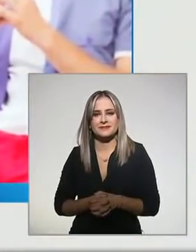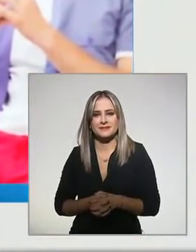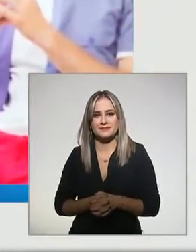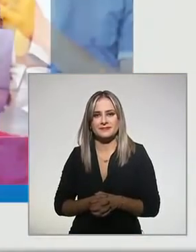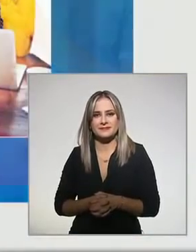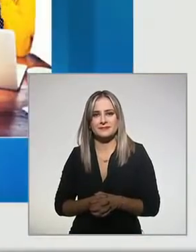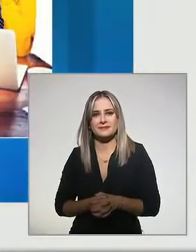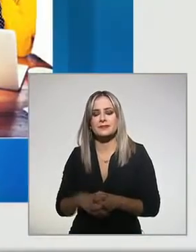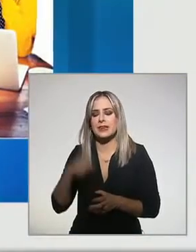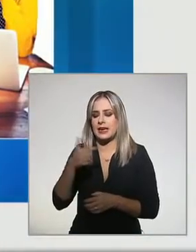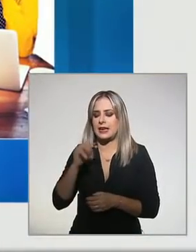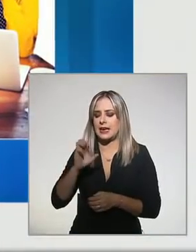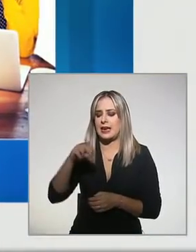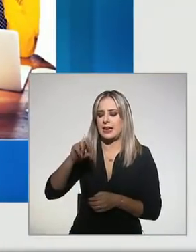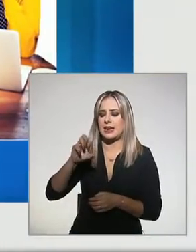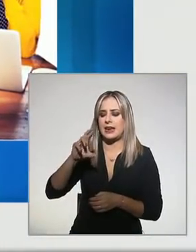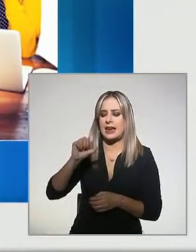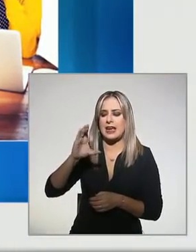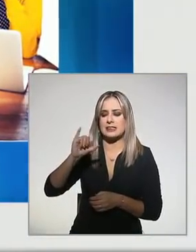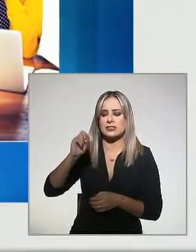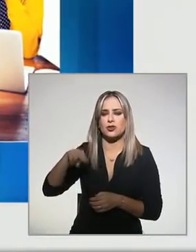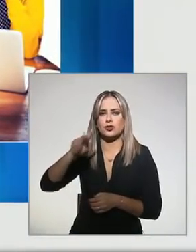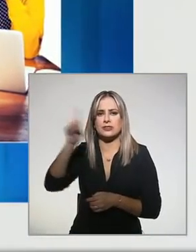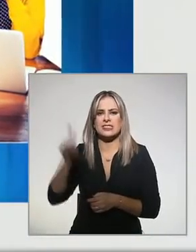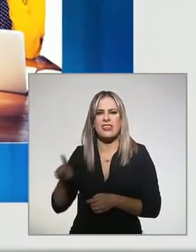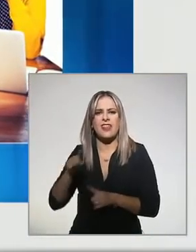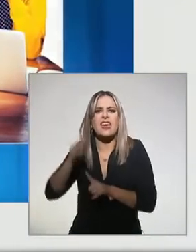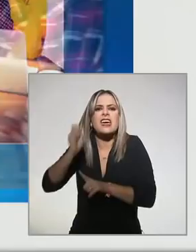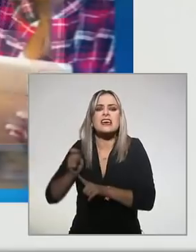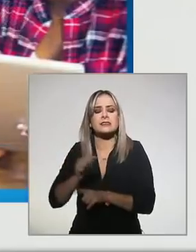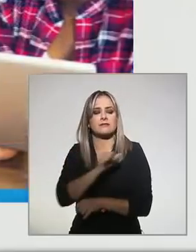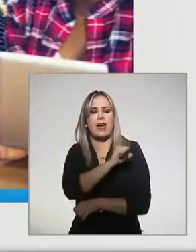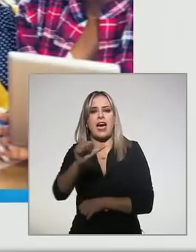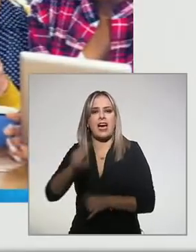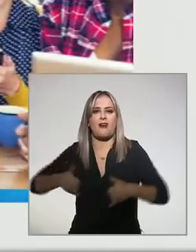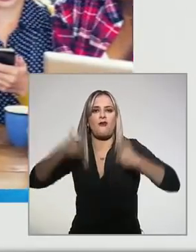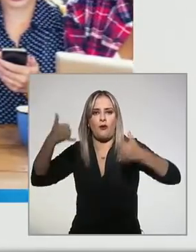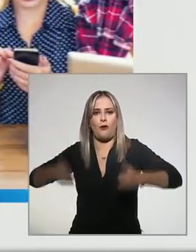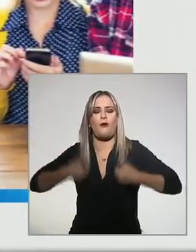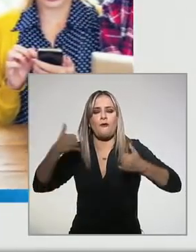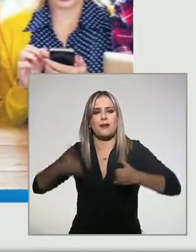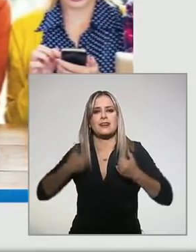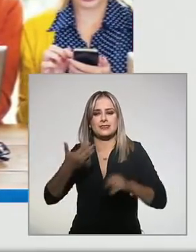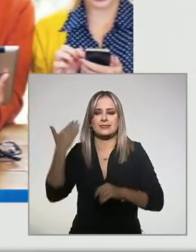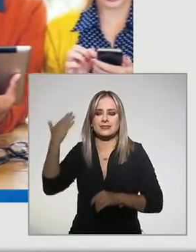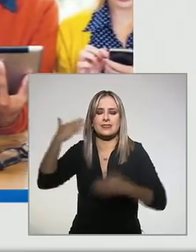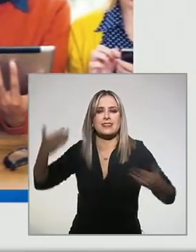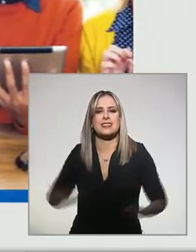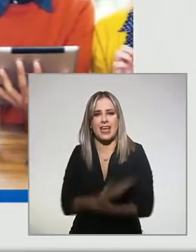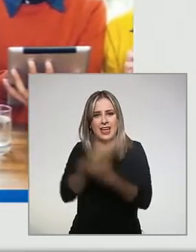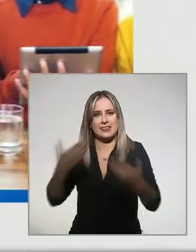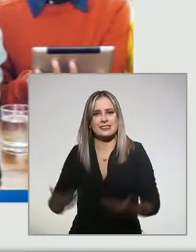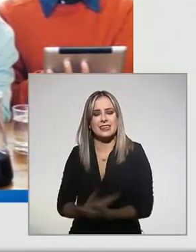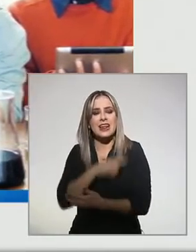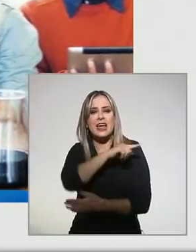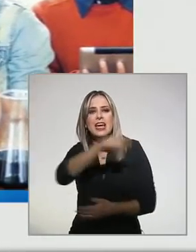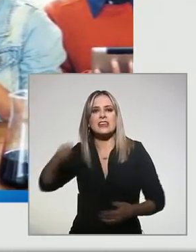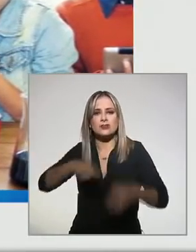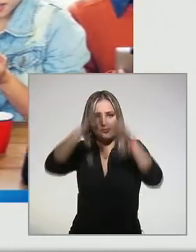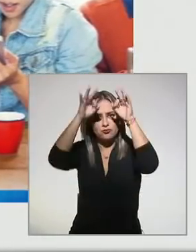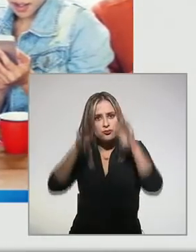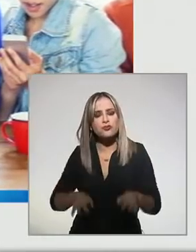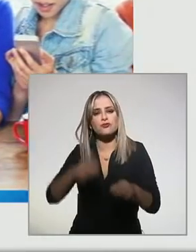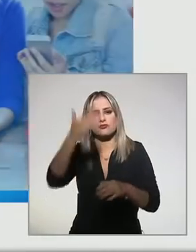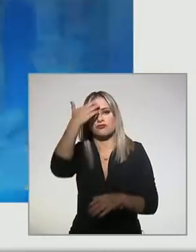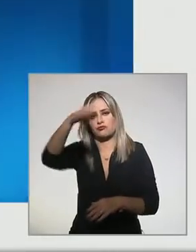Se le llama Generación Z al grupo de hombres y mujeres que nacieron con el nuevo siglo. Estos chicos son nativos digitales